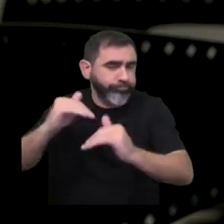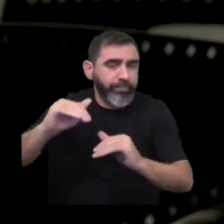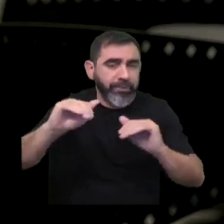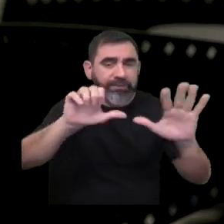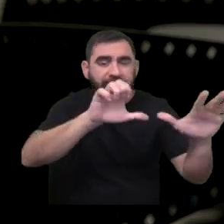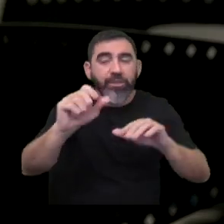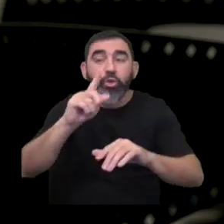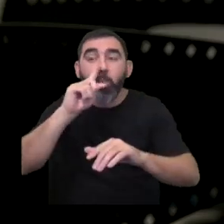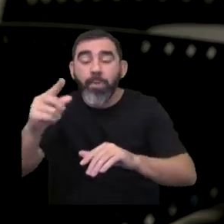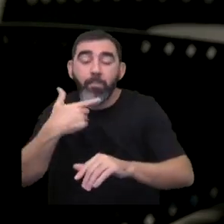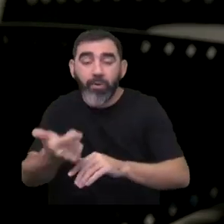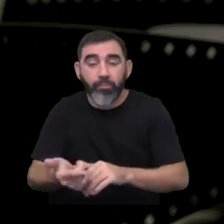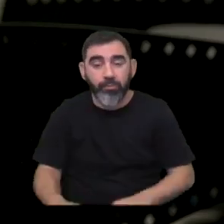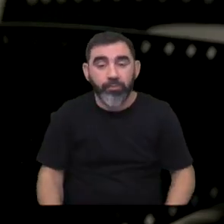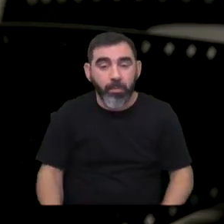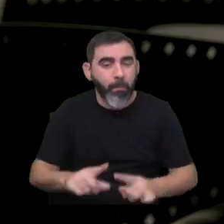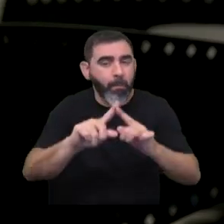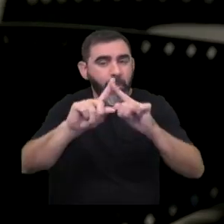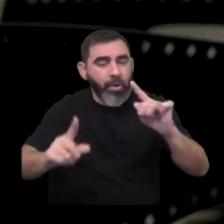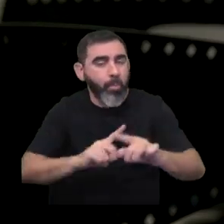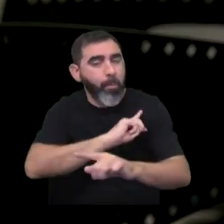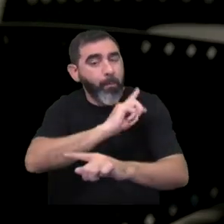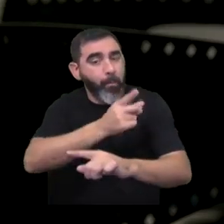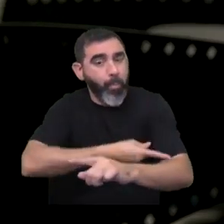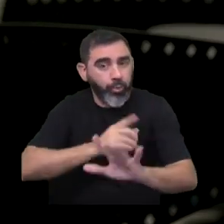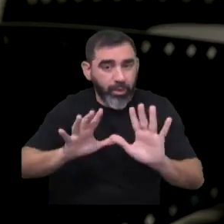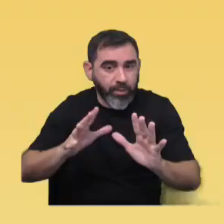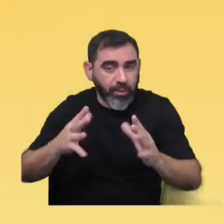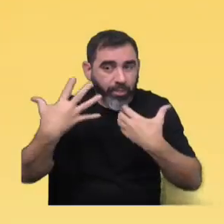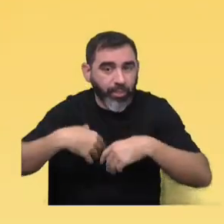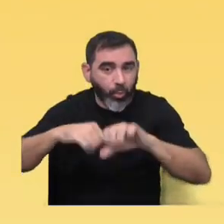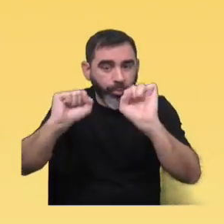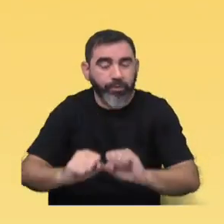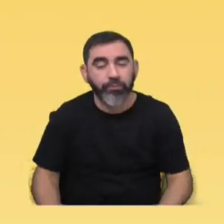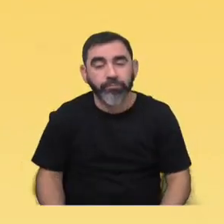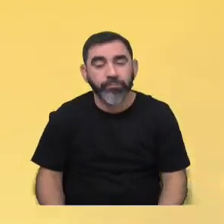600 miliamperes, que es quizá el rayo más potente que se haya registrado.